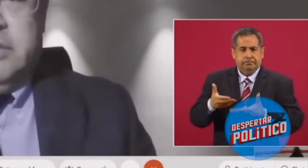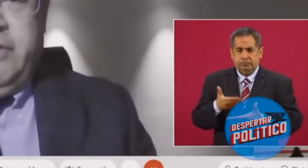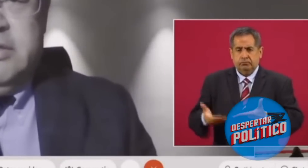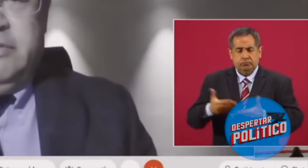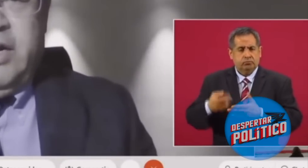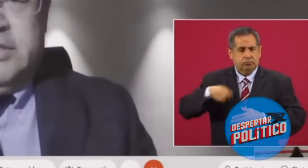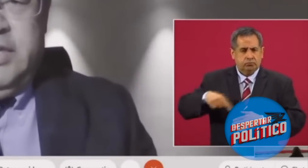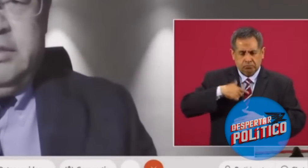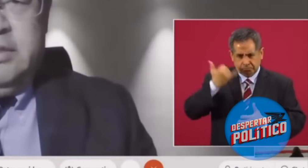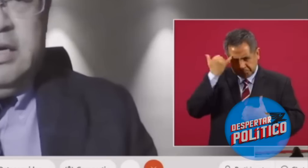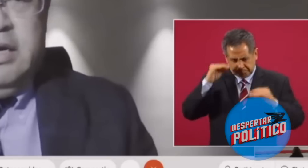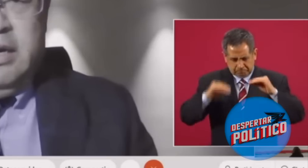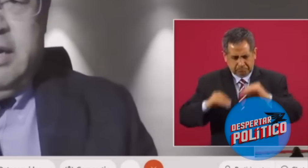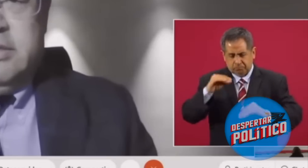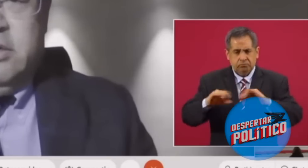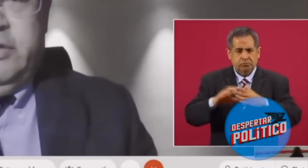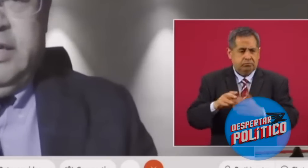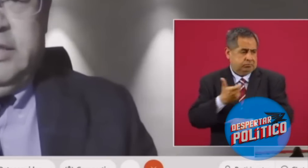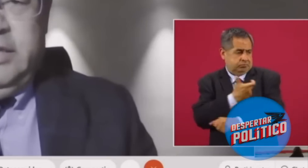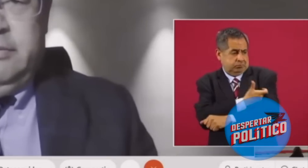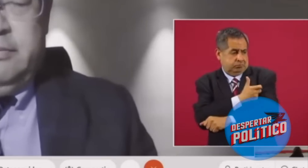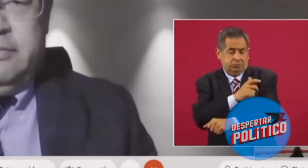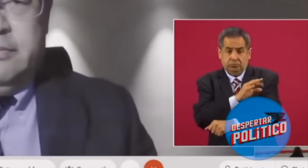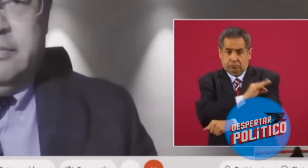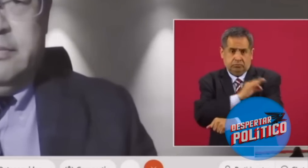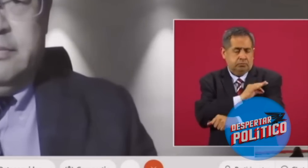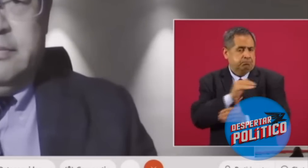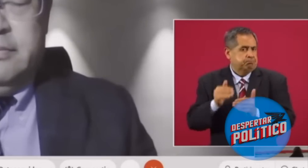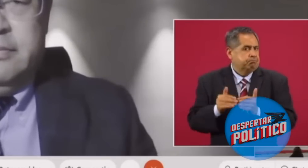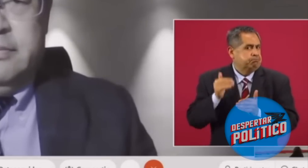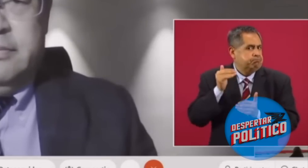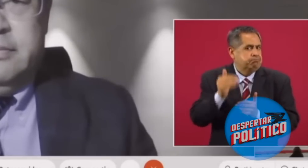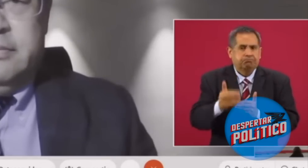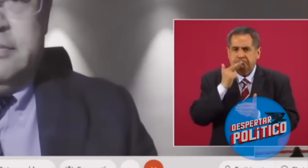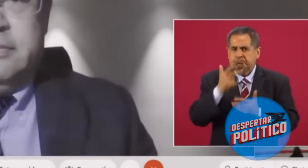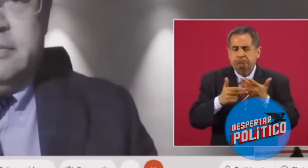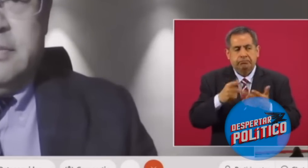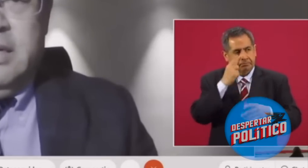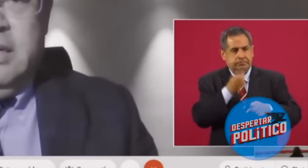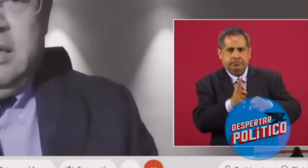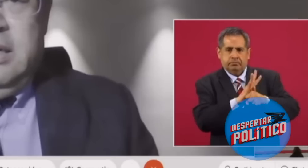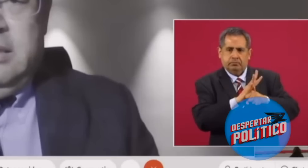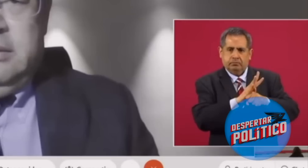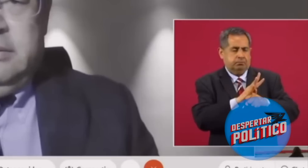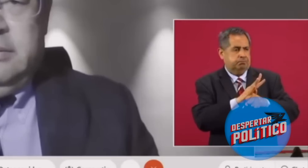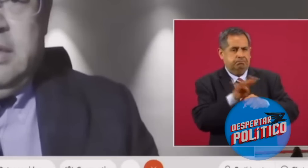actualmente estamos desarrollando una de las vacunas más avanzadas contra COVID-19.